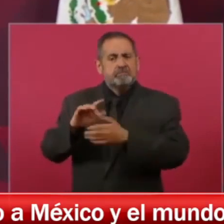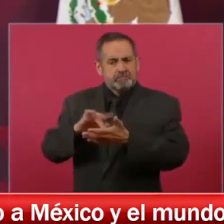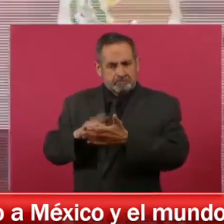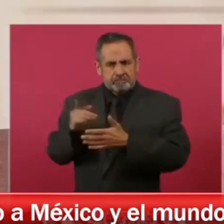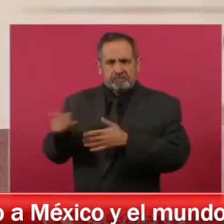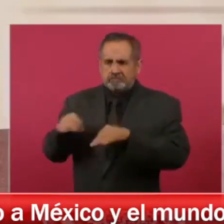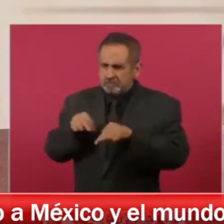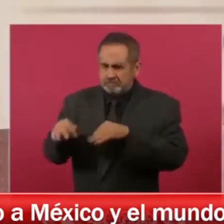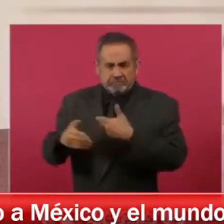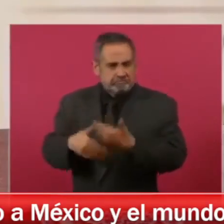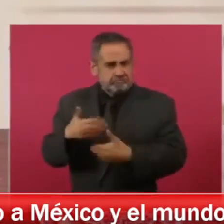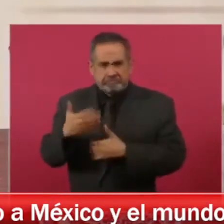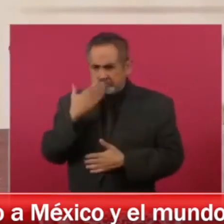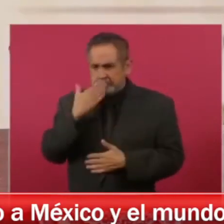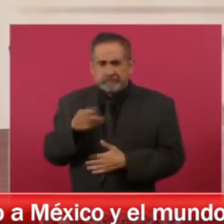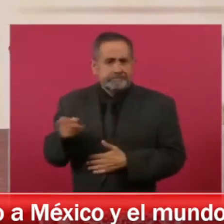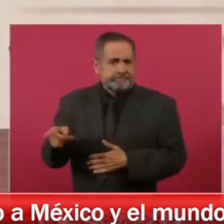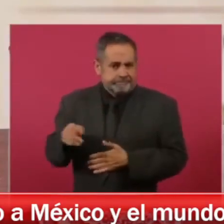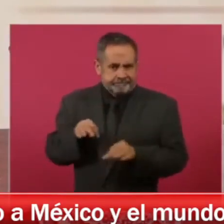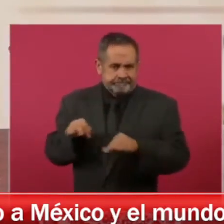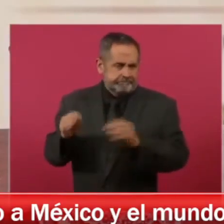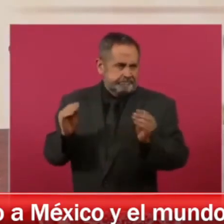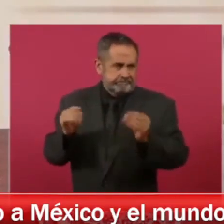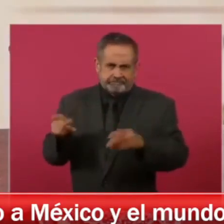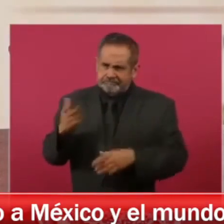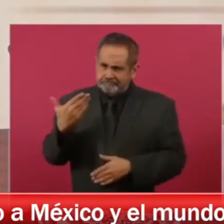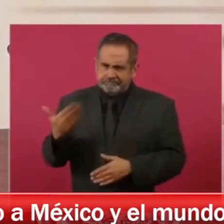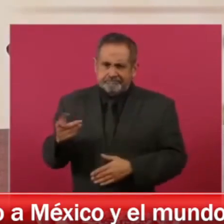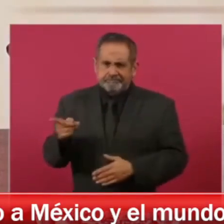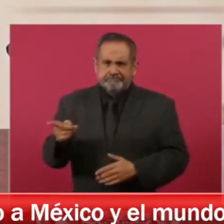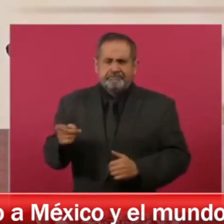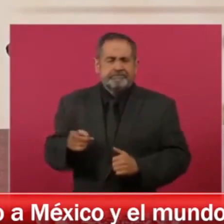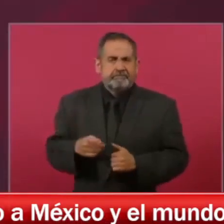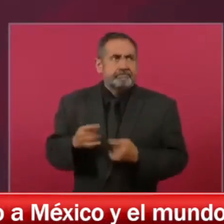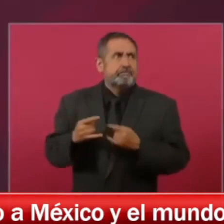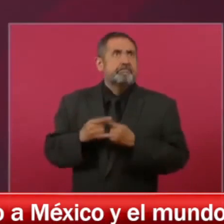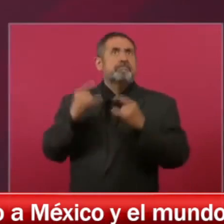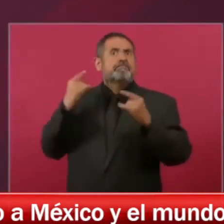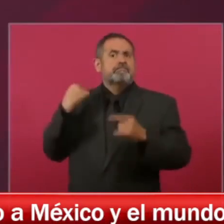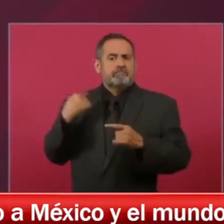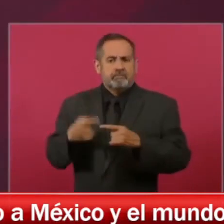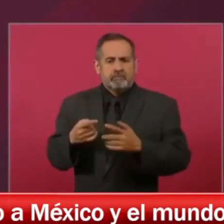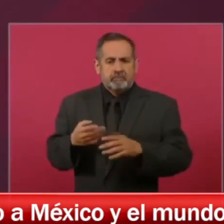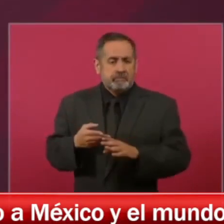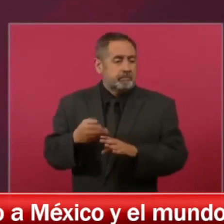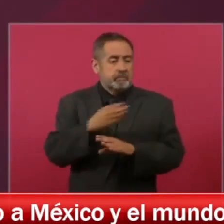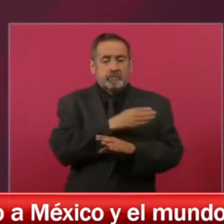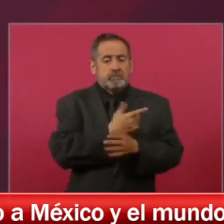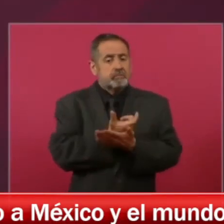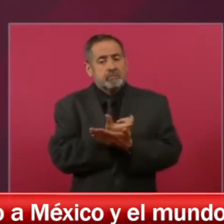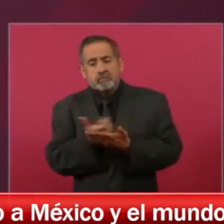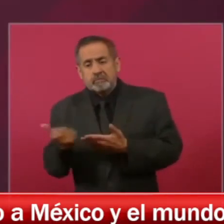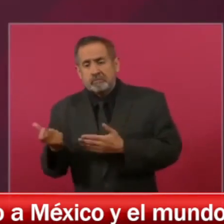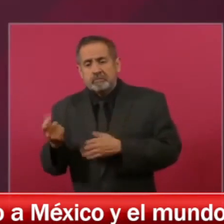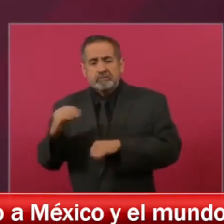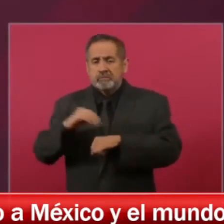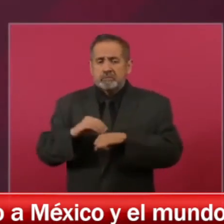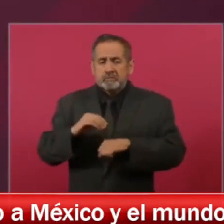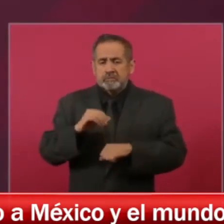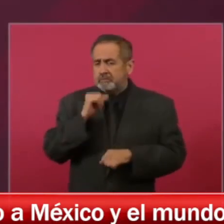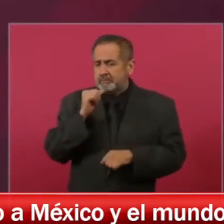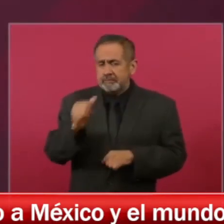que han sido pues históricos porque no aumentaba el salario mínimo